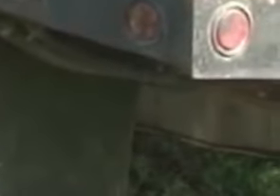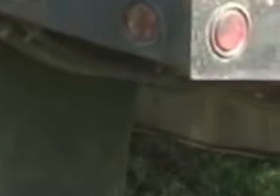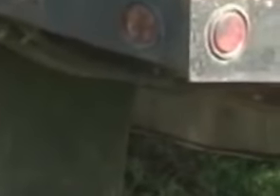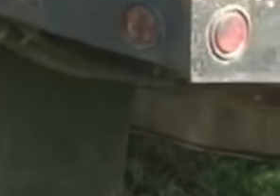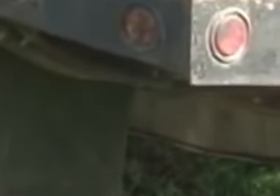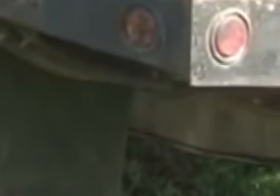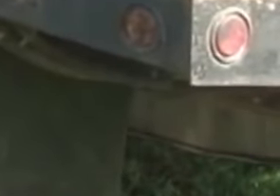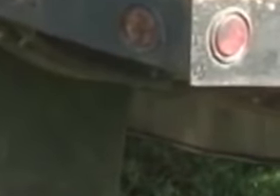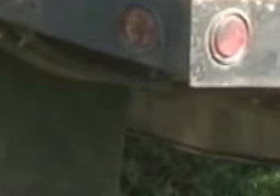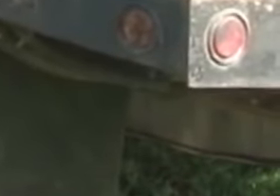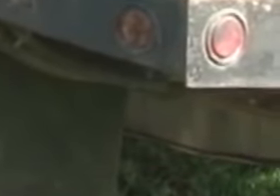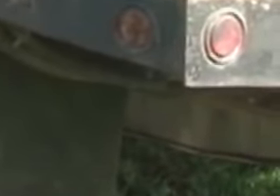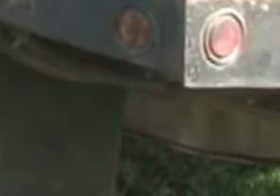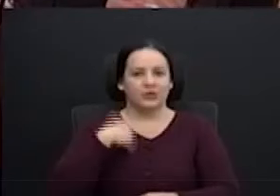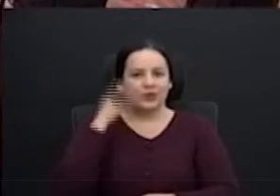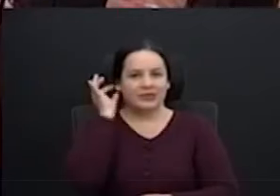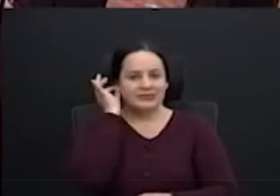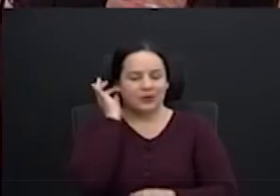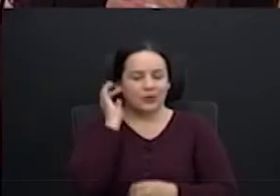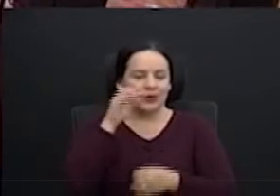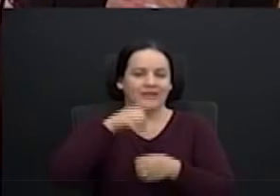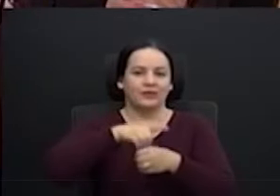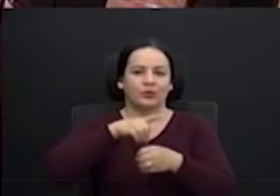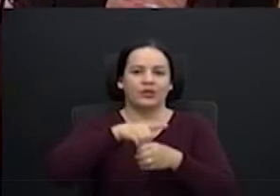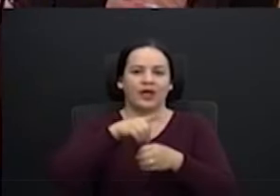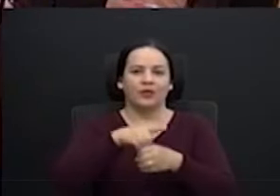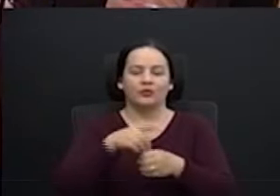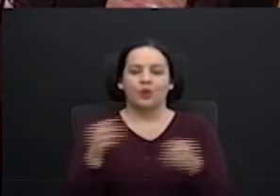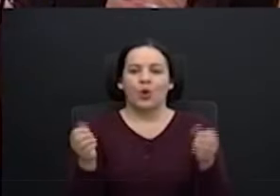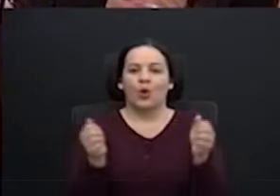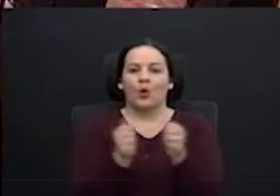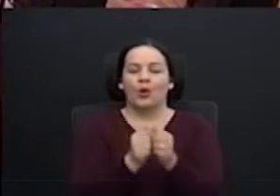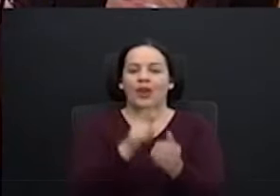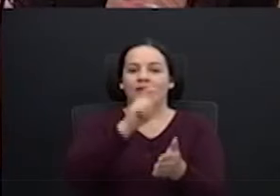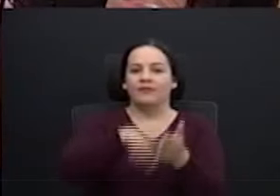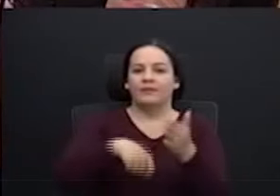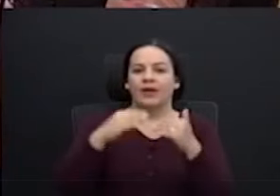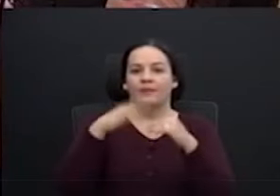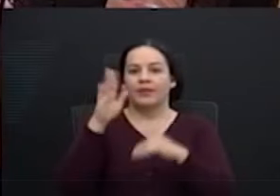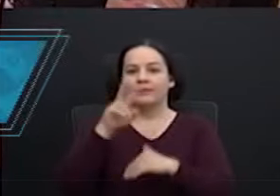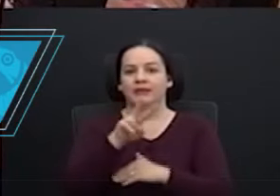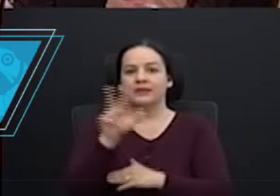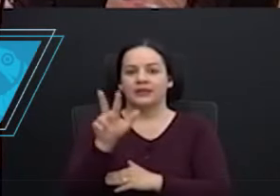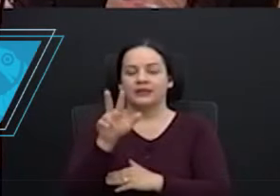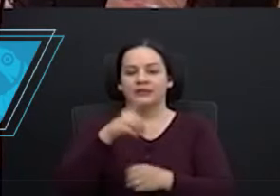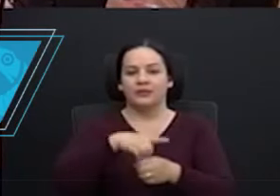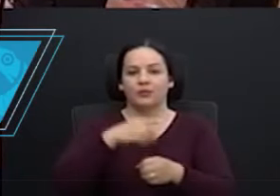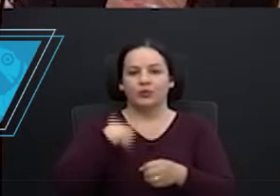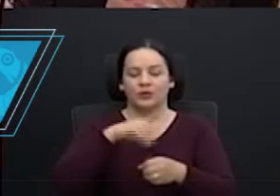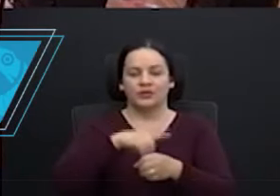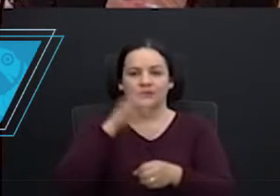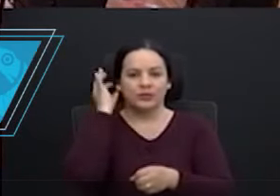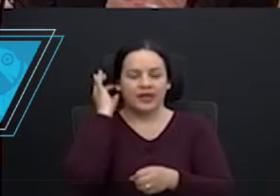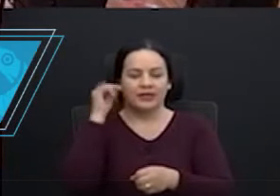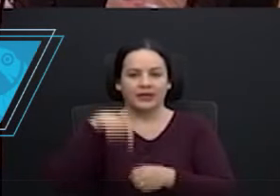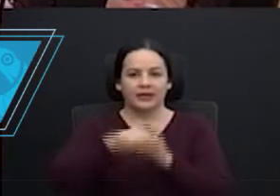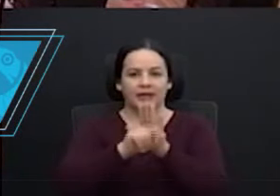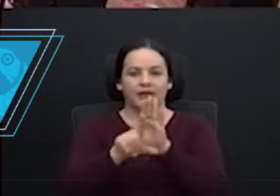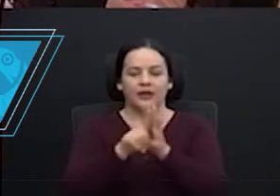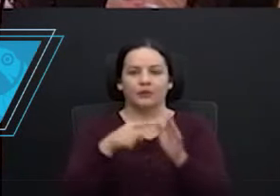Infinito Gold contra nuestro país. Con la firma de más de 23 diputados y diputadas de la Asamblea